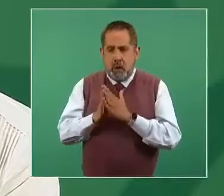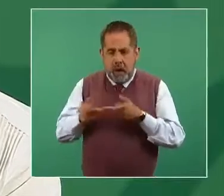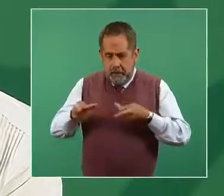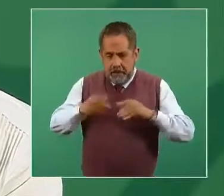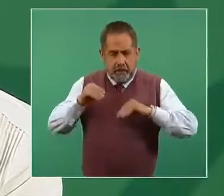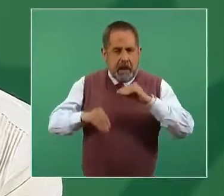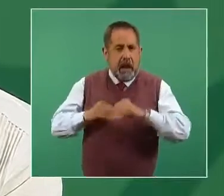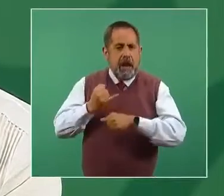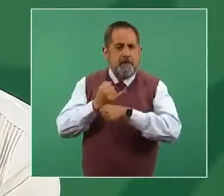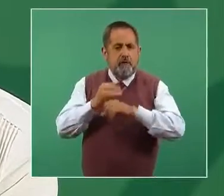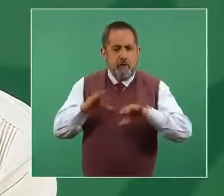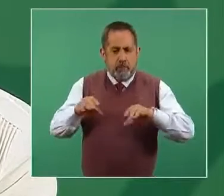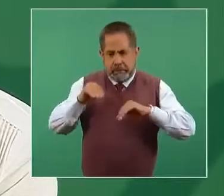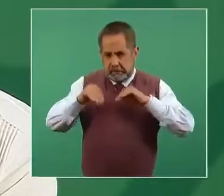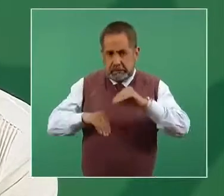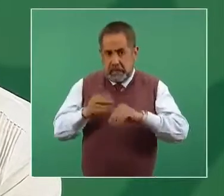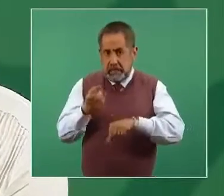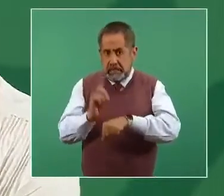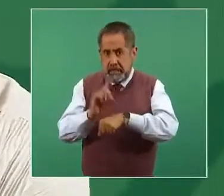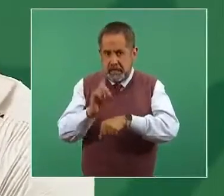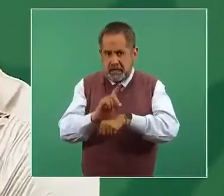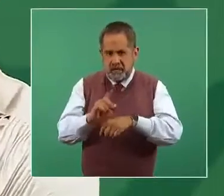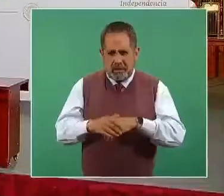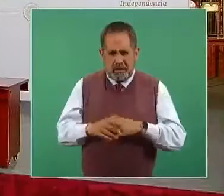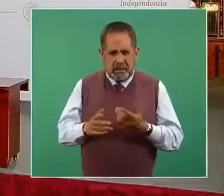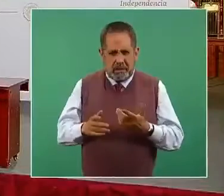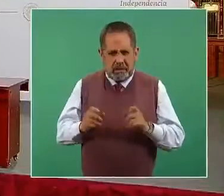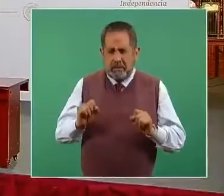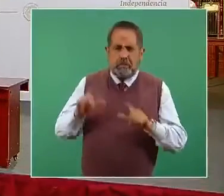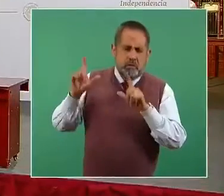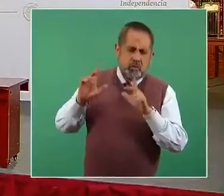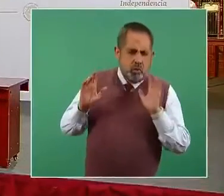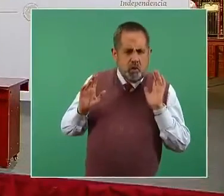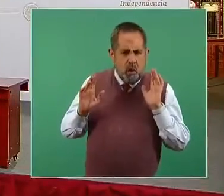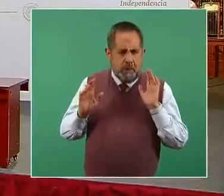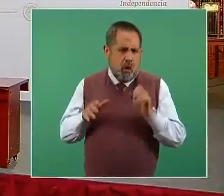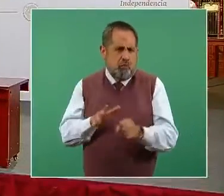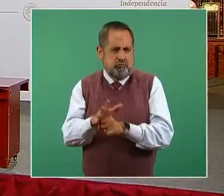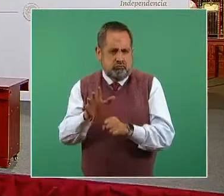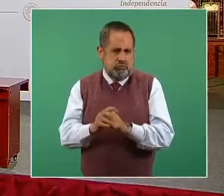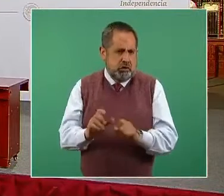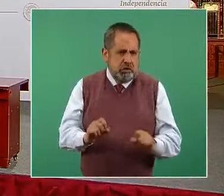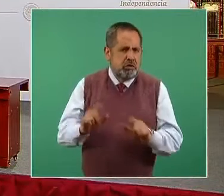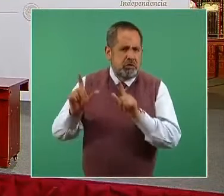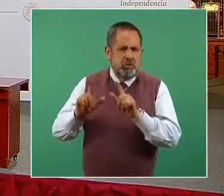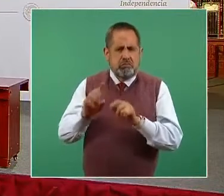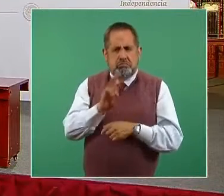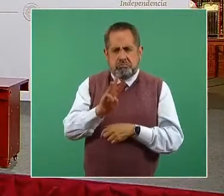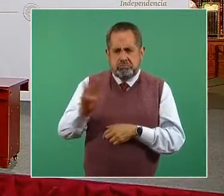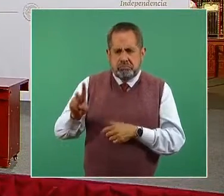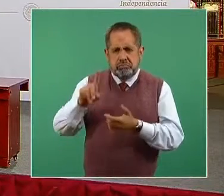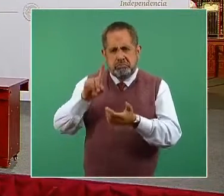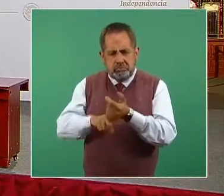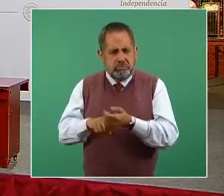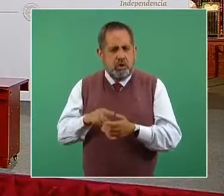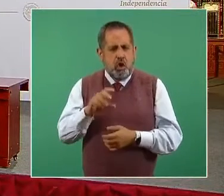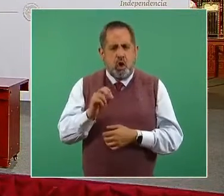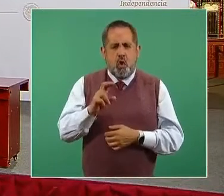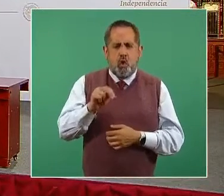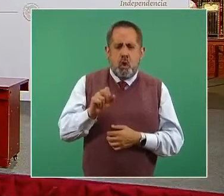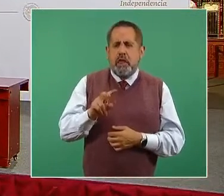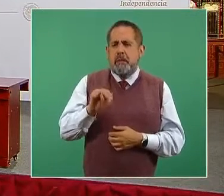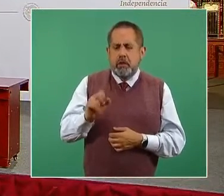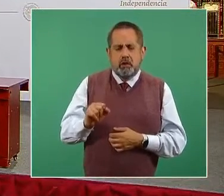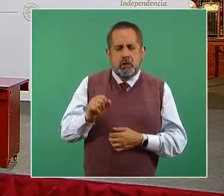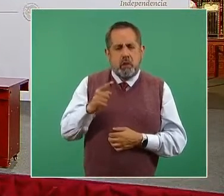preparar un informe ya diariamente. No necesariamente lo vamos a presentar aquí, pero va a estar disponible en el informe en línea en